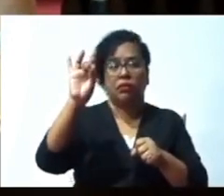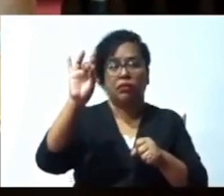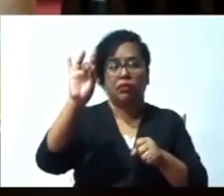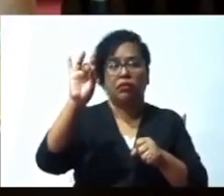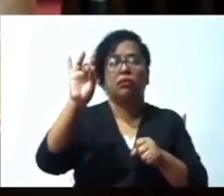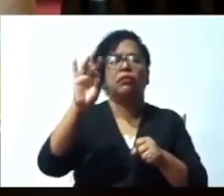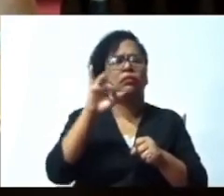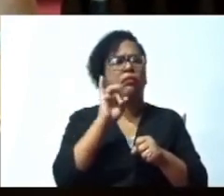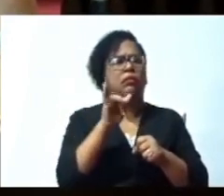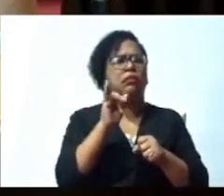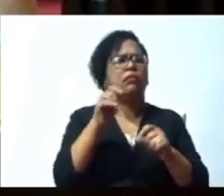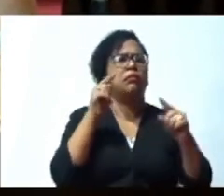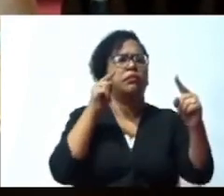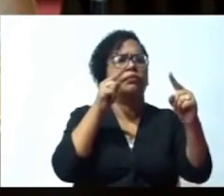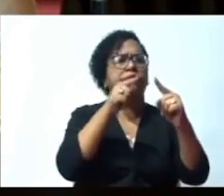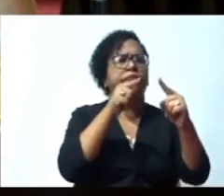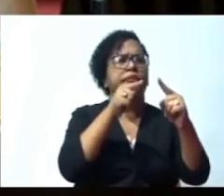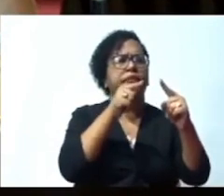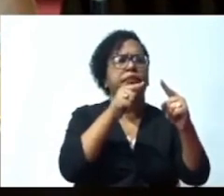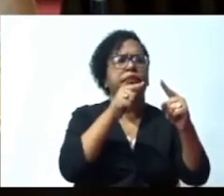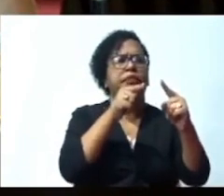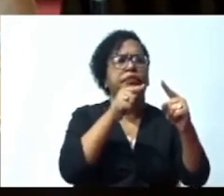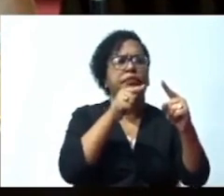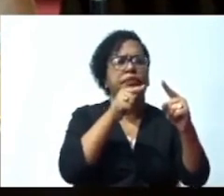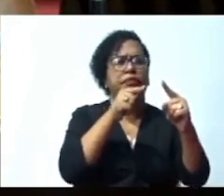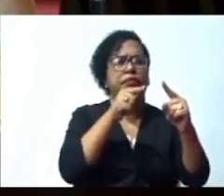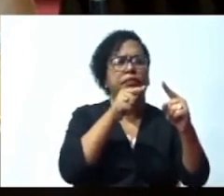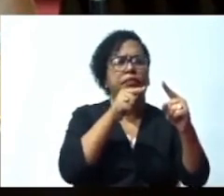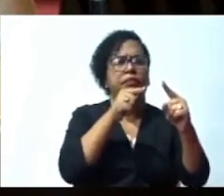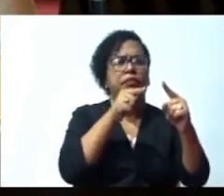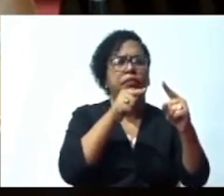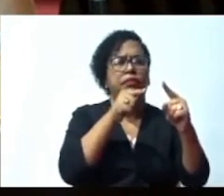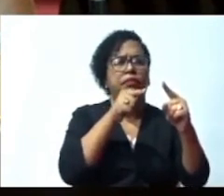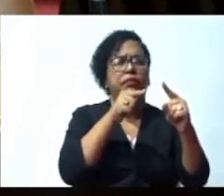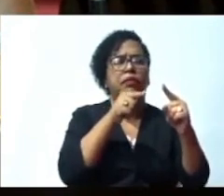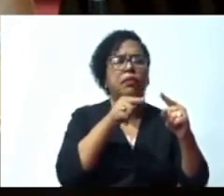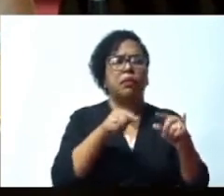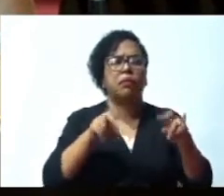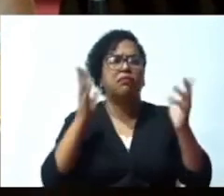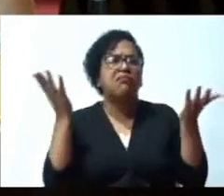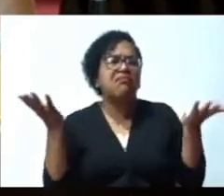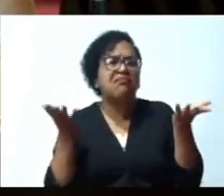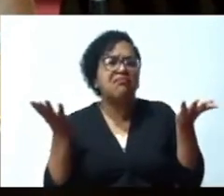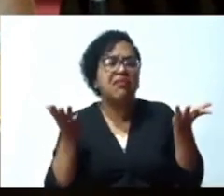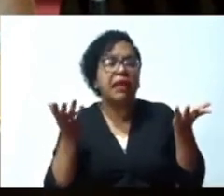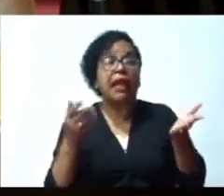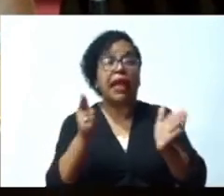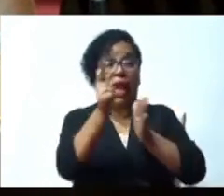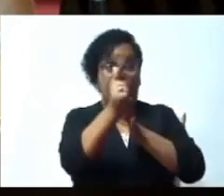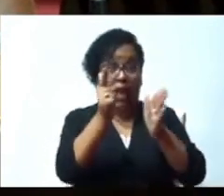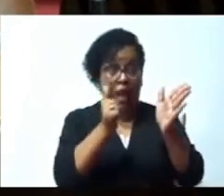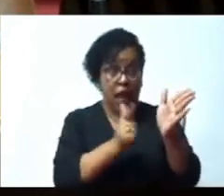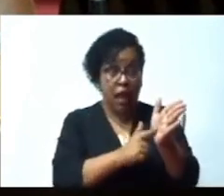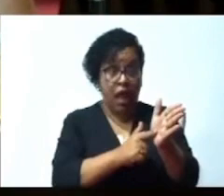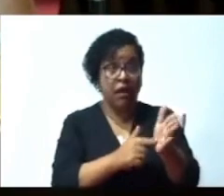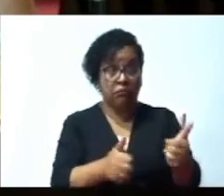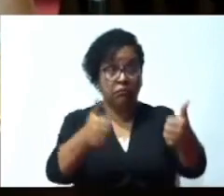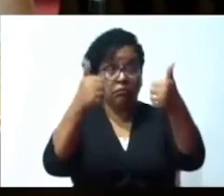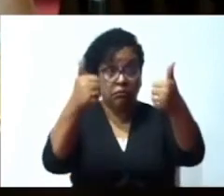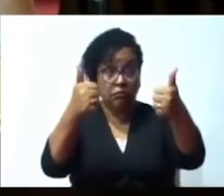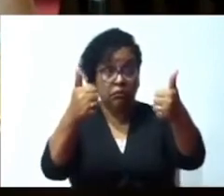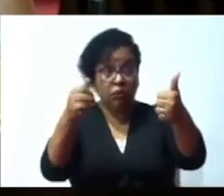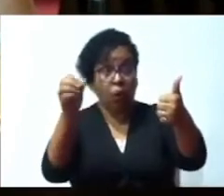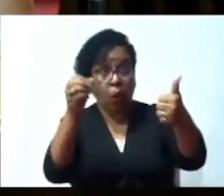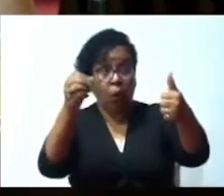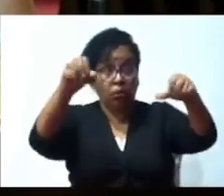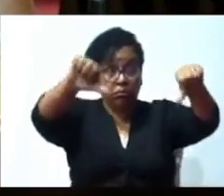objetivo en última instancia verificar si la ley ha sido bien o mal aplicada requiere de una